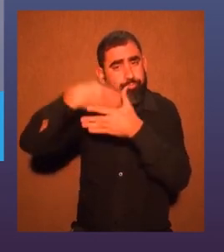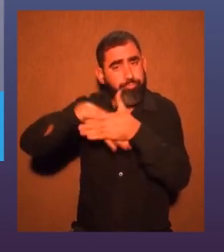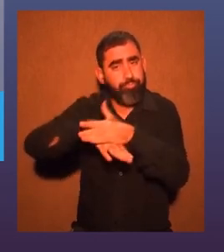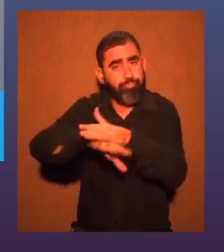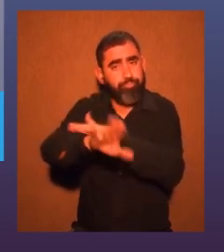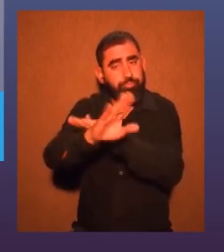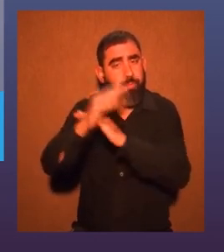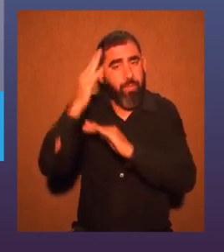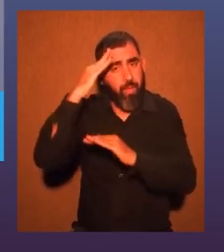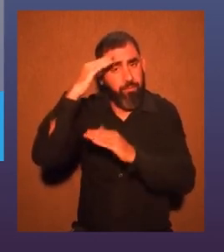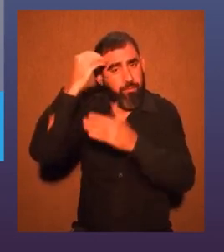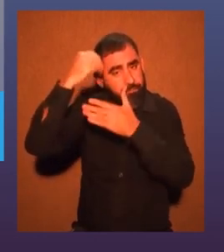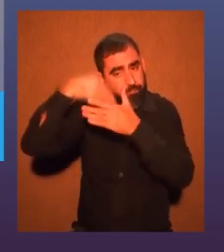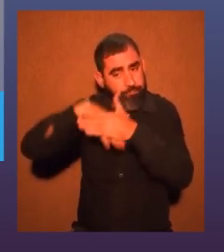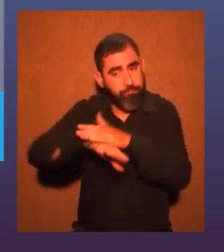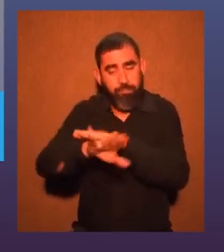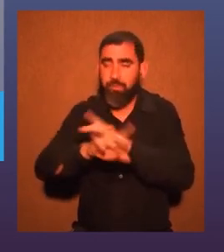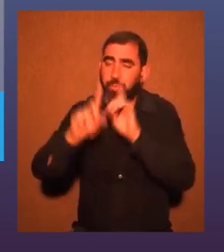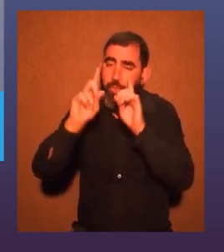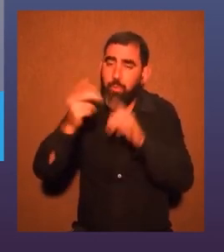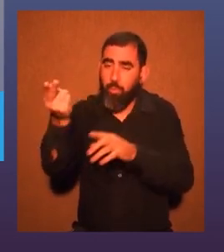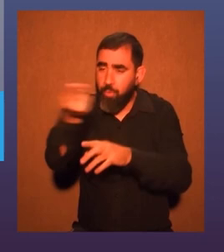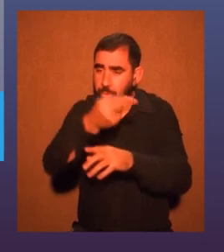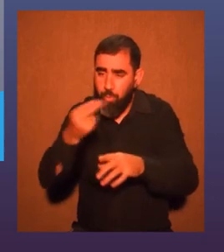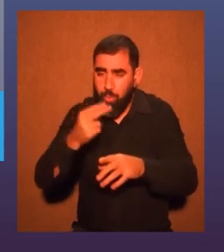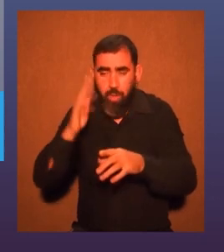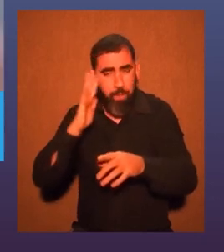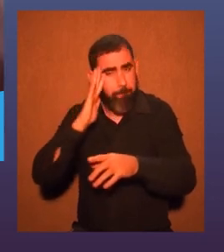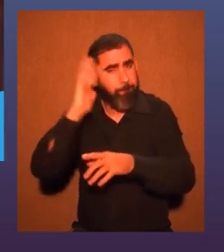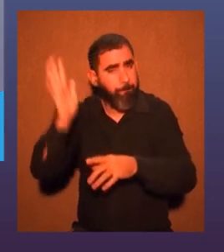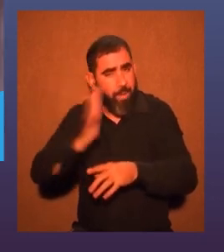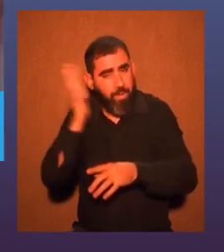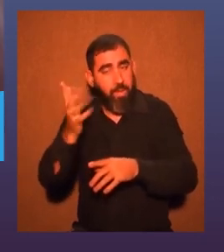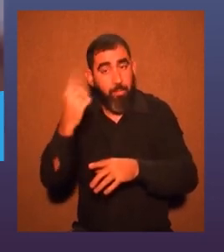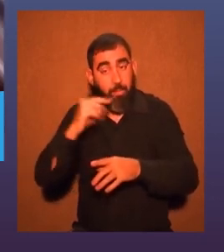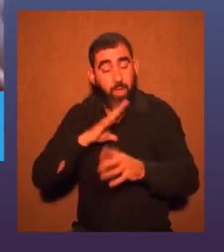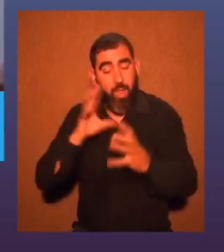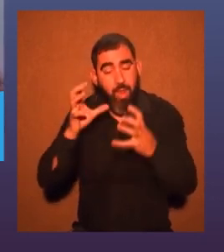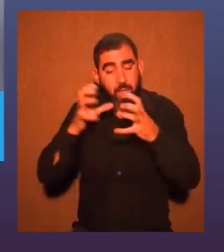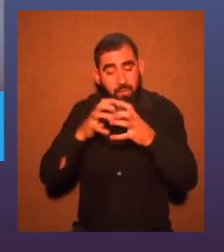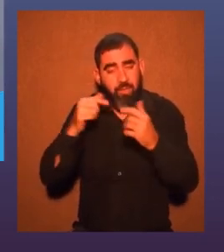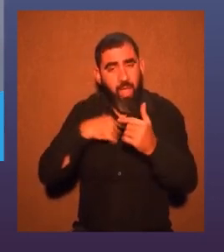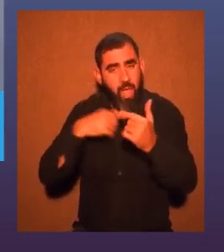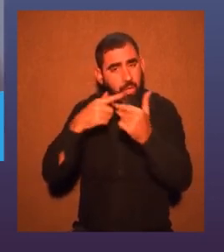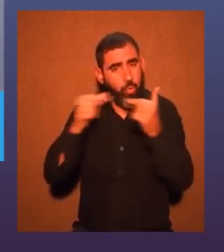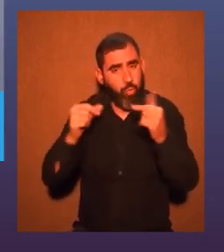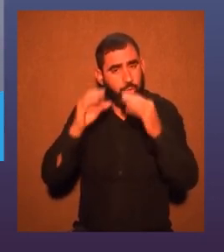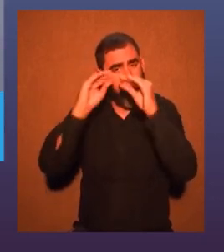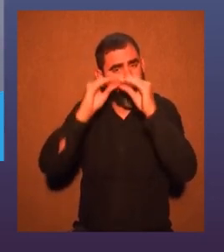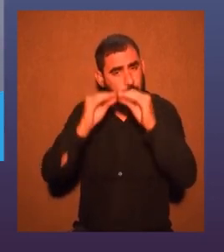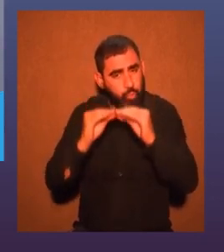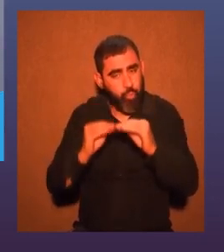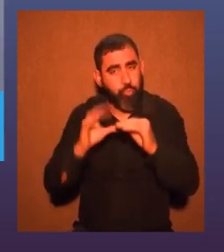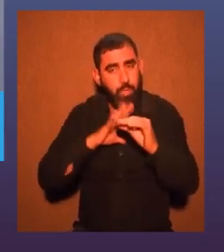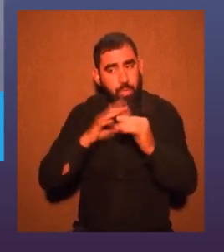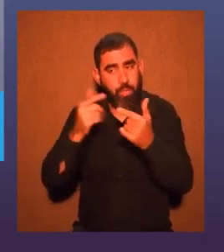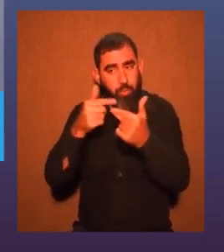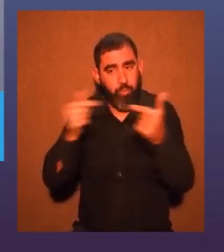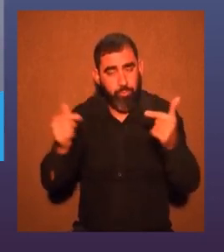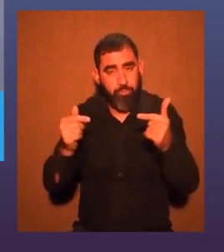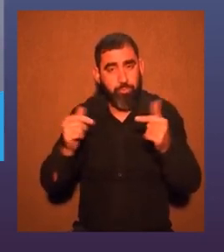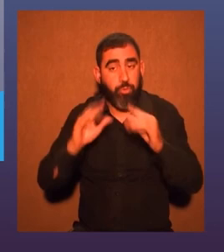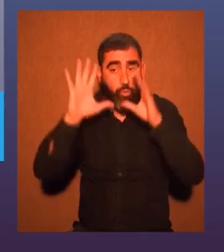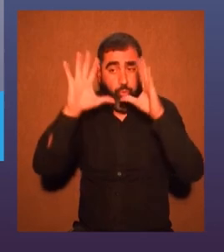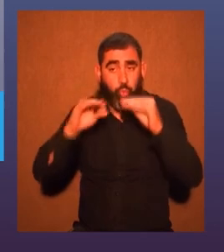en la cabeza, pero no, yo tengo que dibujar, tengo que proyectar, pero bueno, de repente tenés en la cabeza todo. Se va sumando.